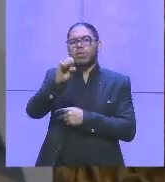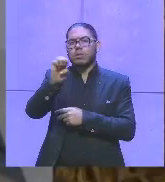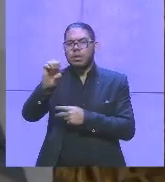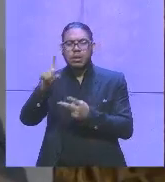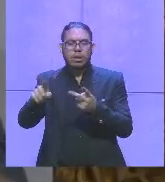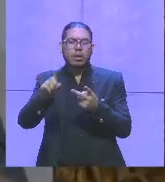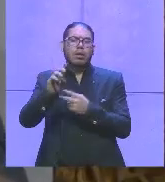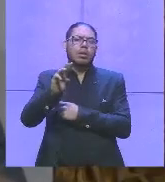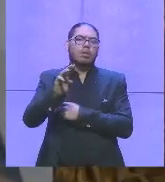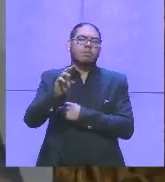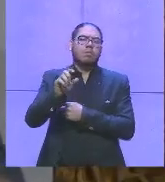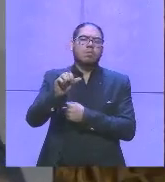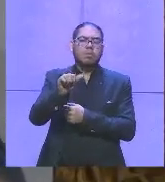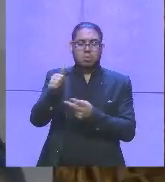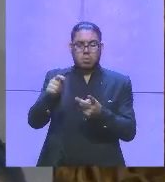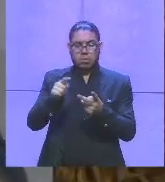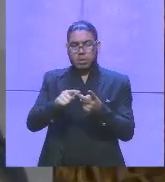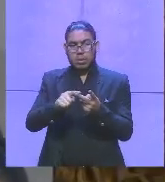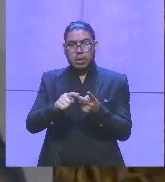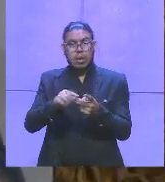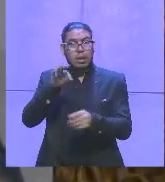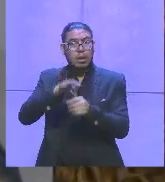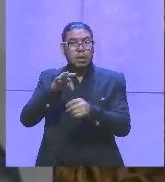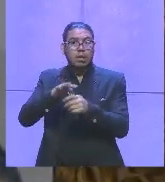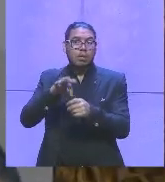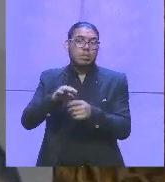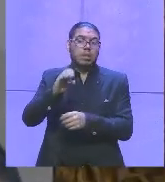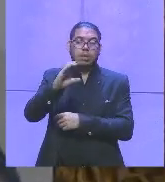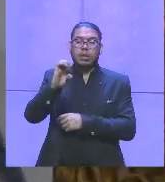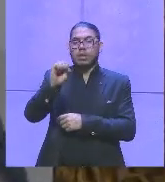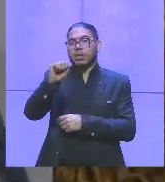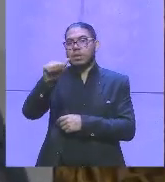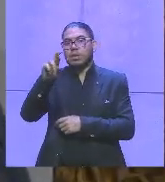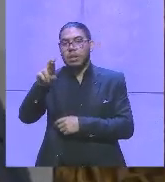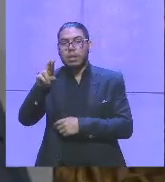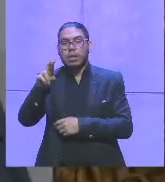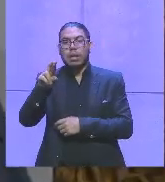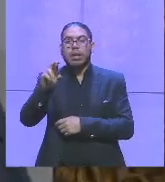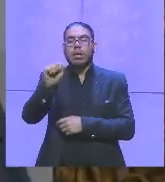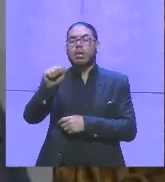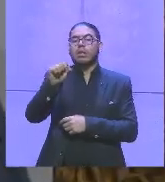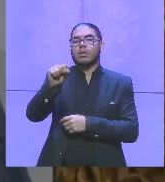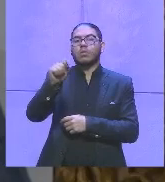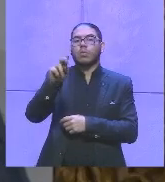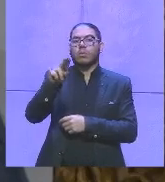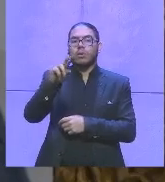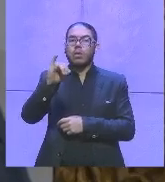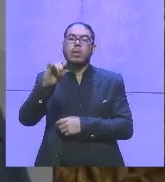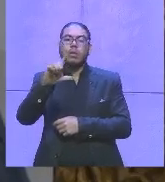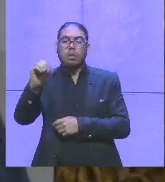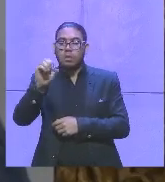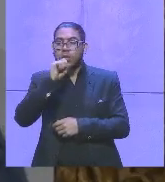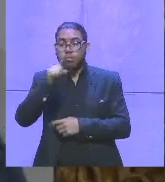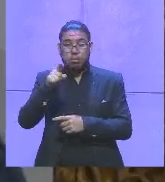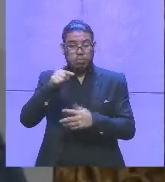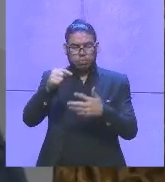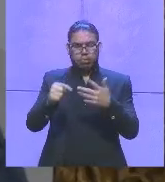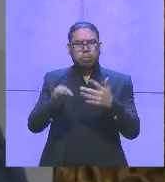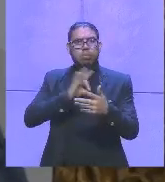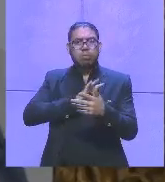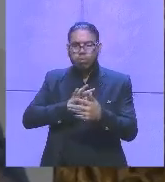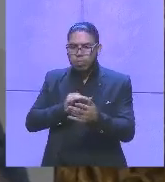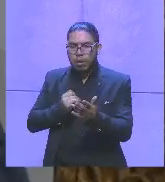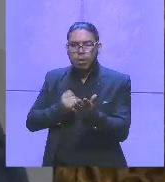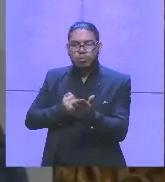análisis electoral, a lo mejor de César Astudillo también, pero podemos también revisarla a partir de las decisiones de los